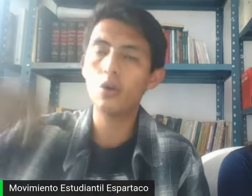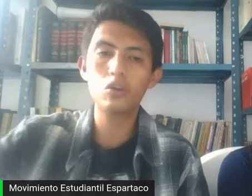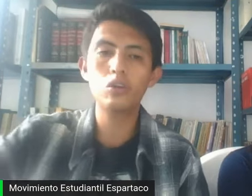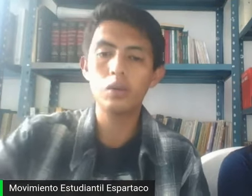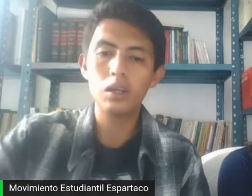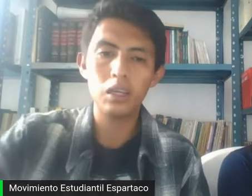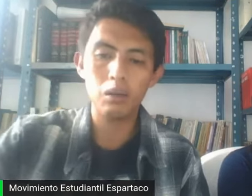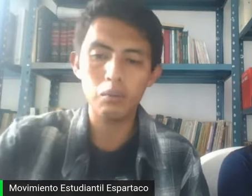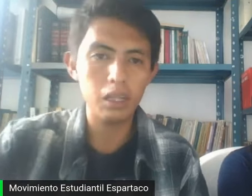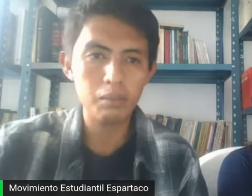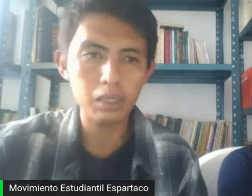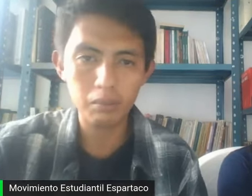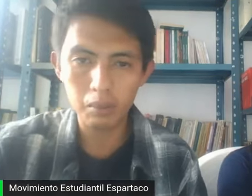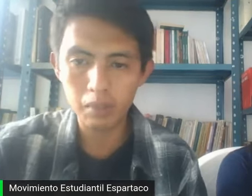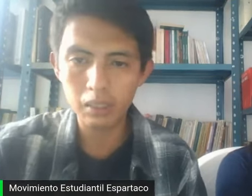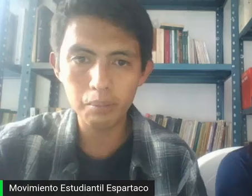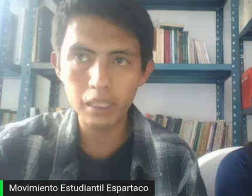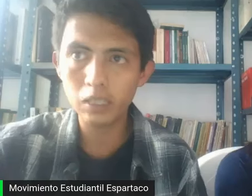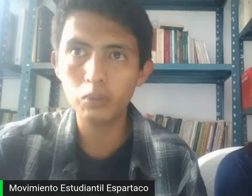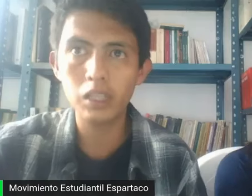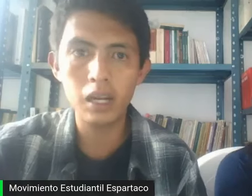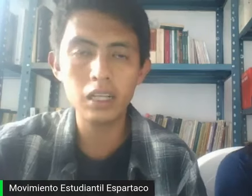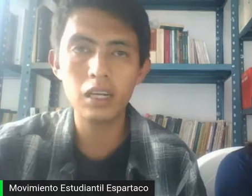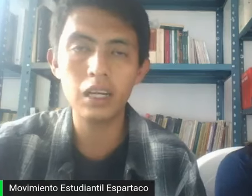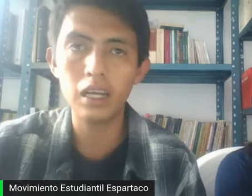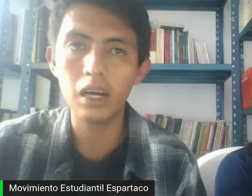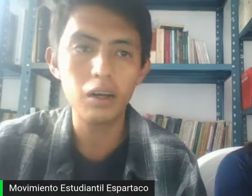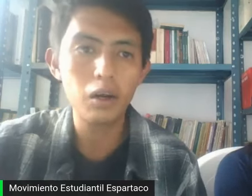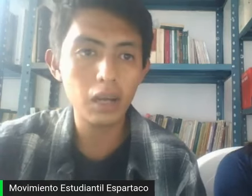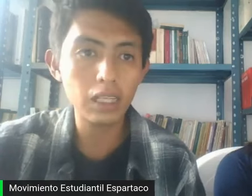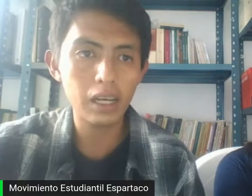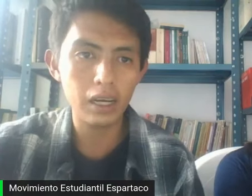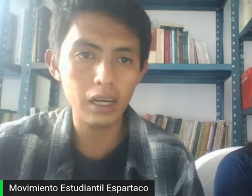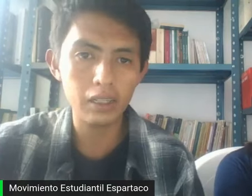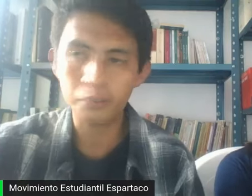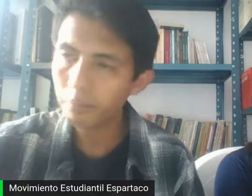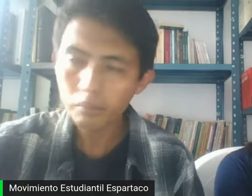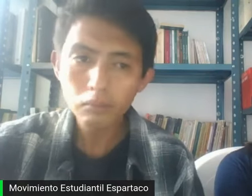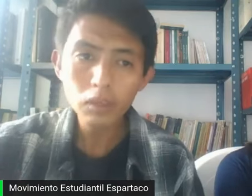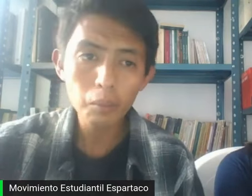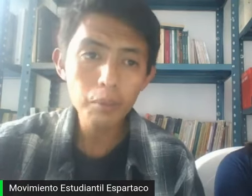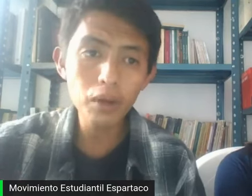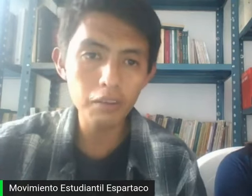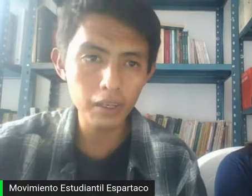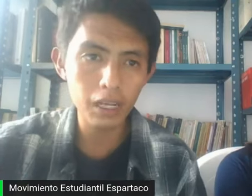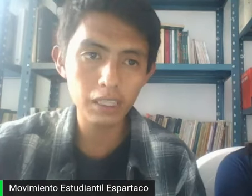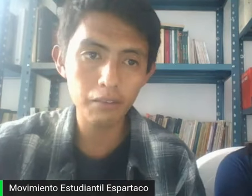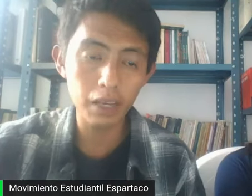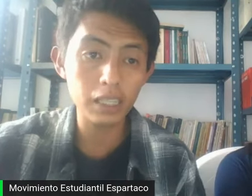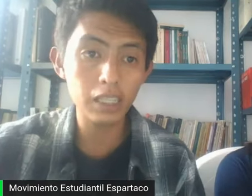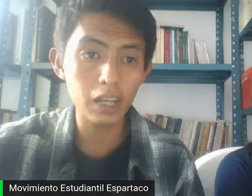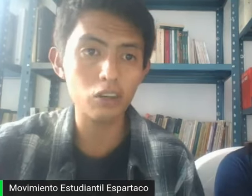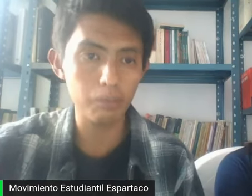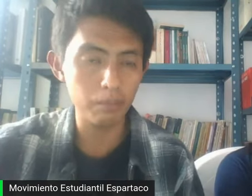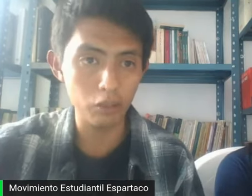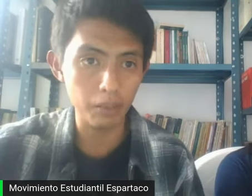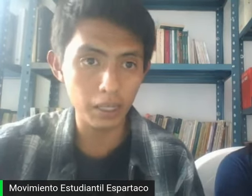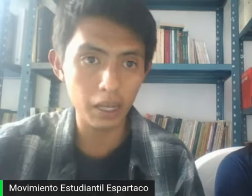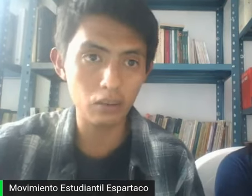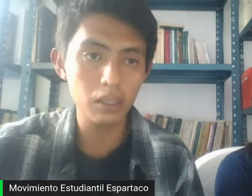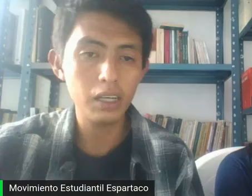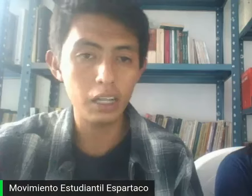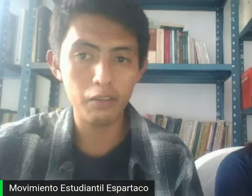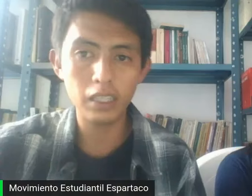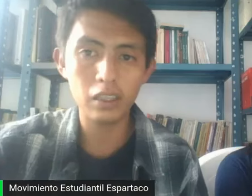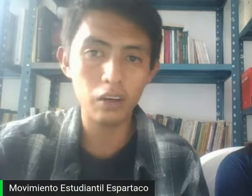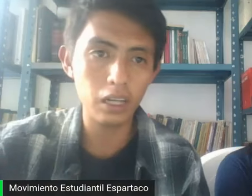los OXXOs y más empresas, pues tienen esa energía casi regalada. Pero que al final la CFE, es decir, los